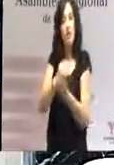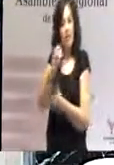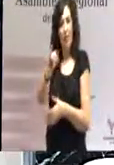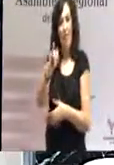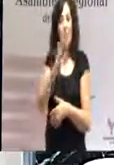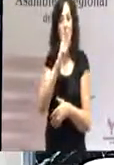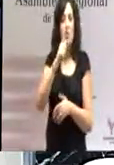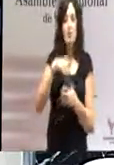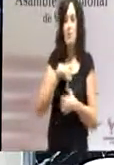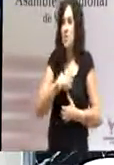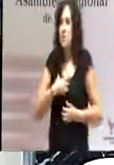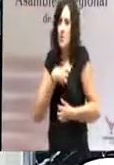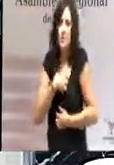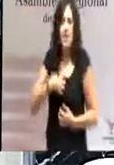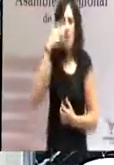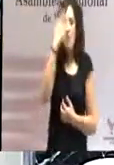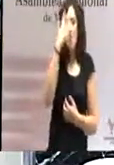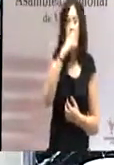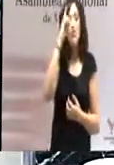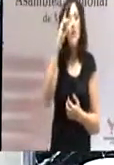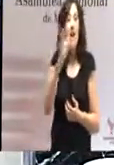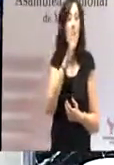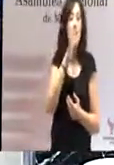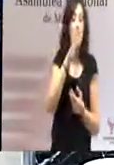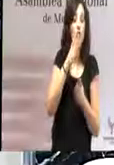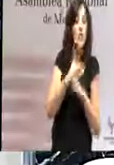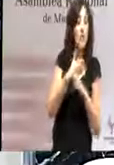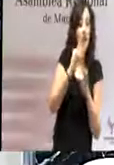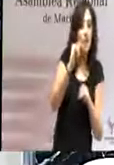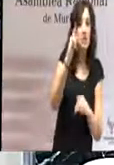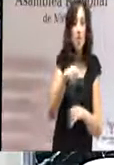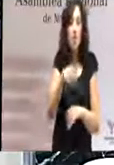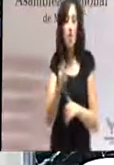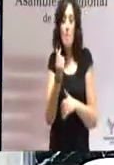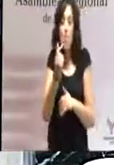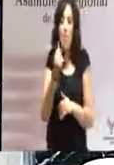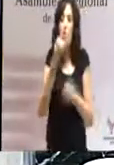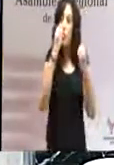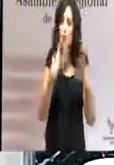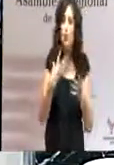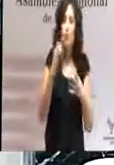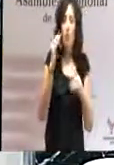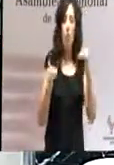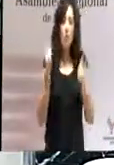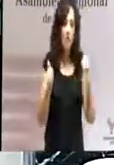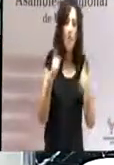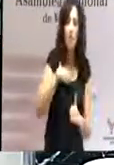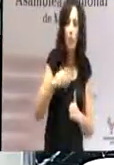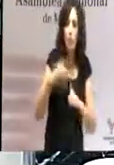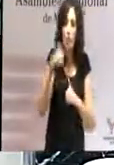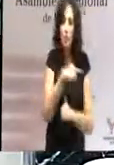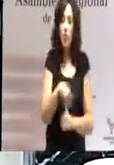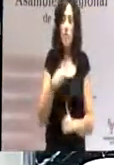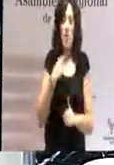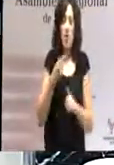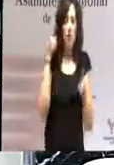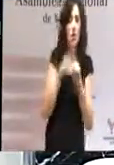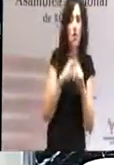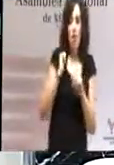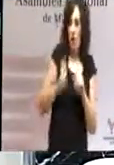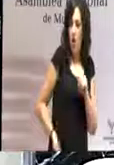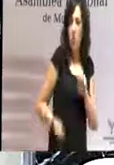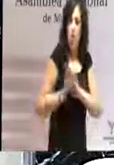incertidumbre de no saber nunca si van a contar con el agua necesaria y a un precio justo y competitivo para seguir generando riqueza, que es